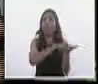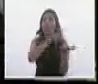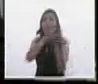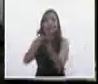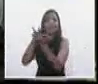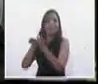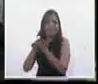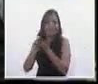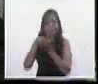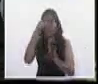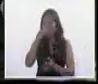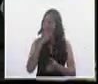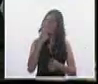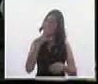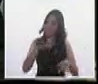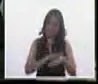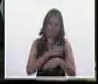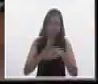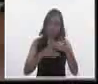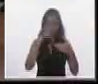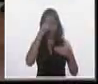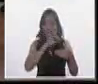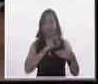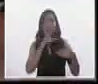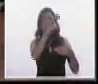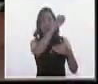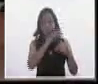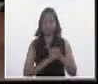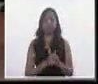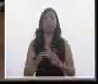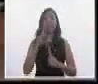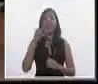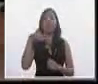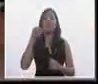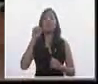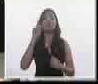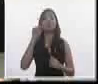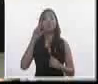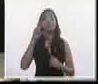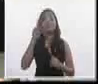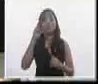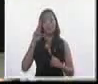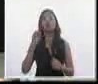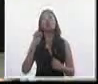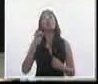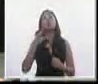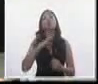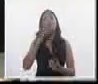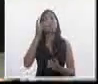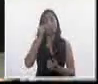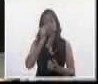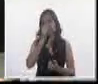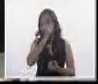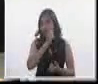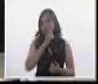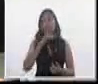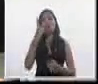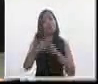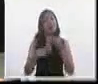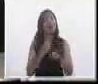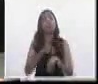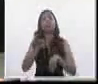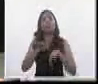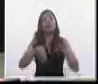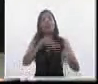para hacer este esta transición Arnulfo Cardona de Lomas del paradero tengo discapacidad visual tengo más de un año buscando trabajo y no